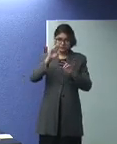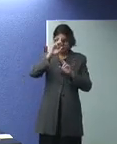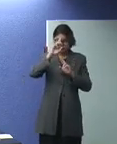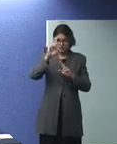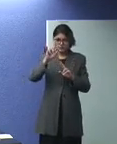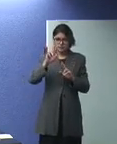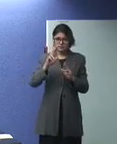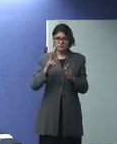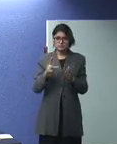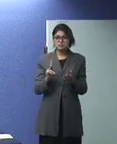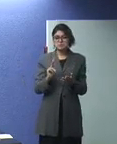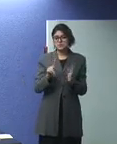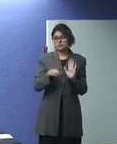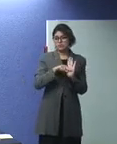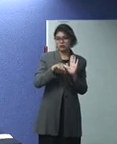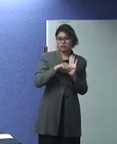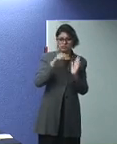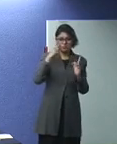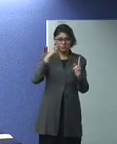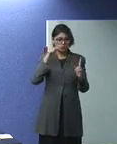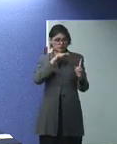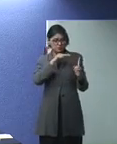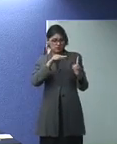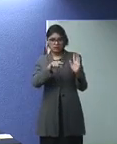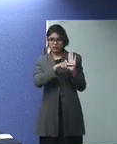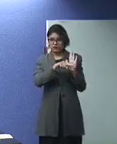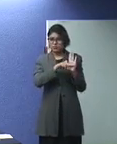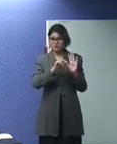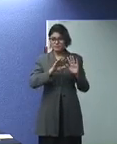valoración negativa y desde ahí